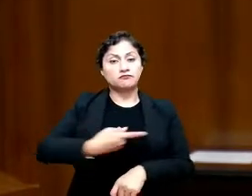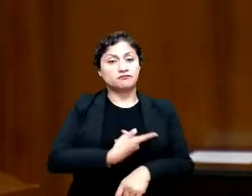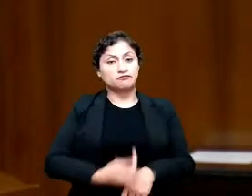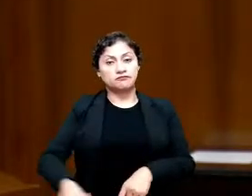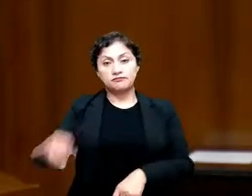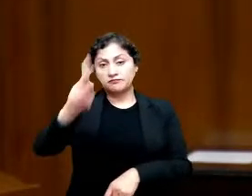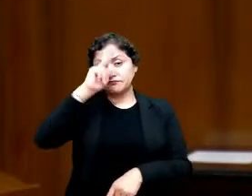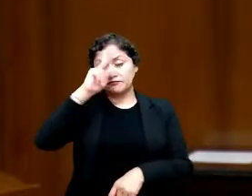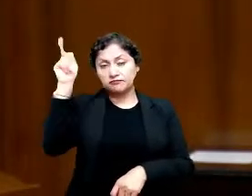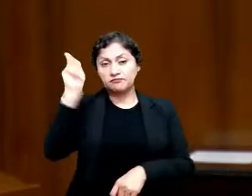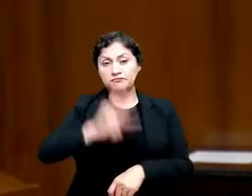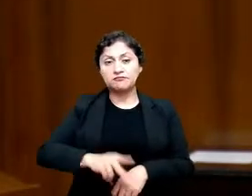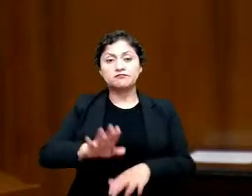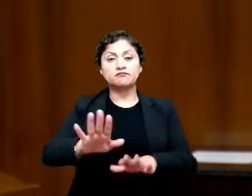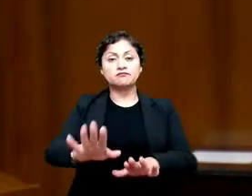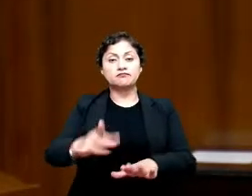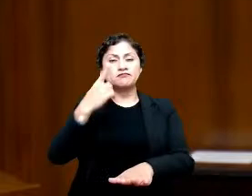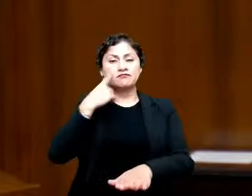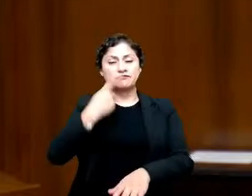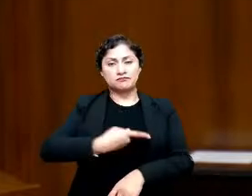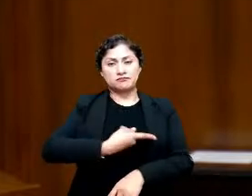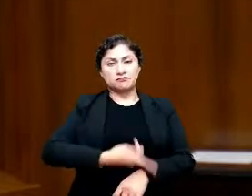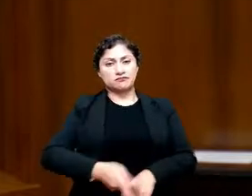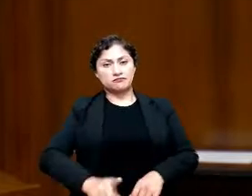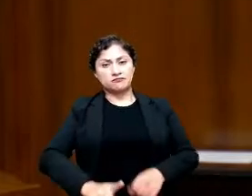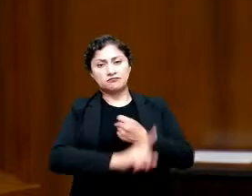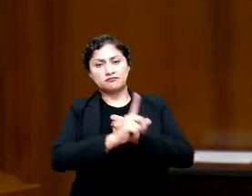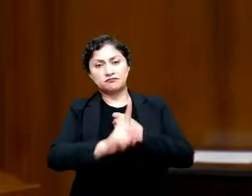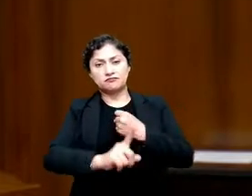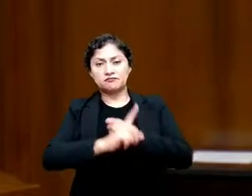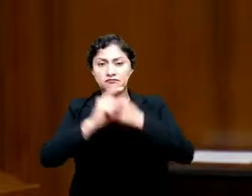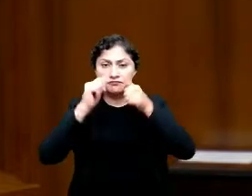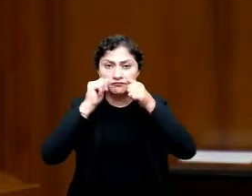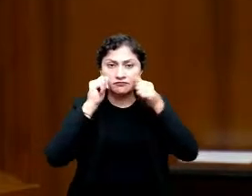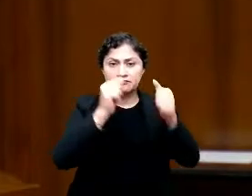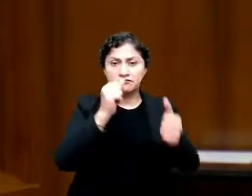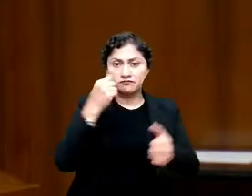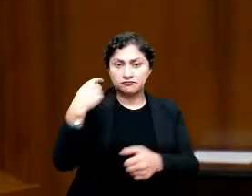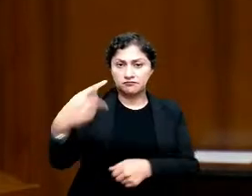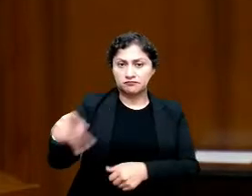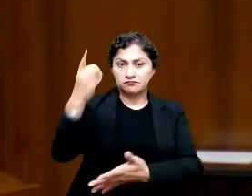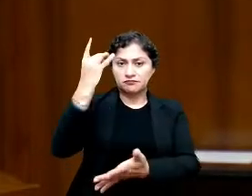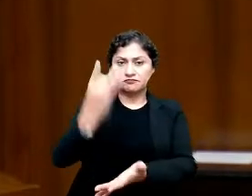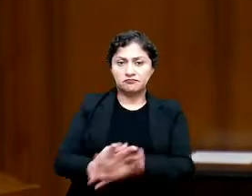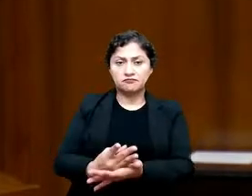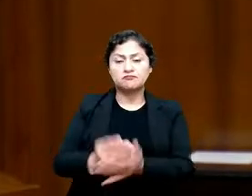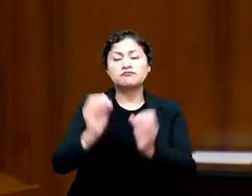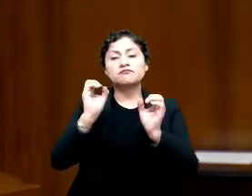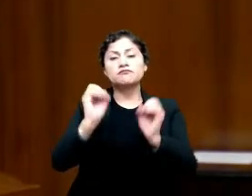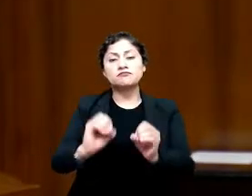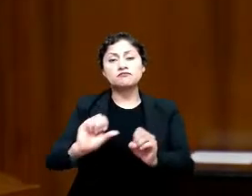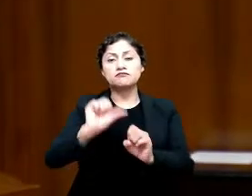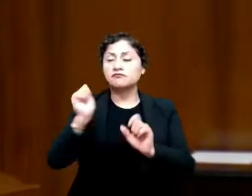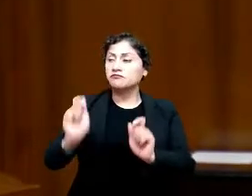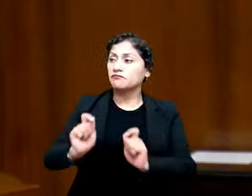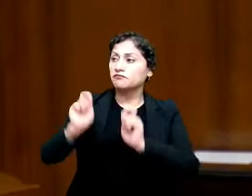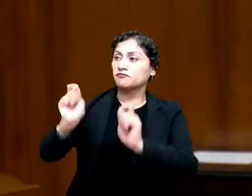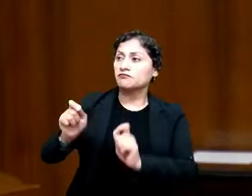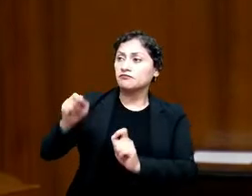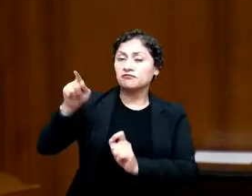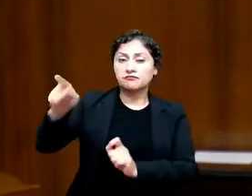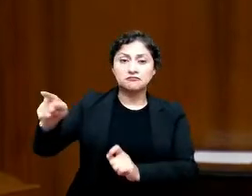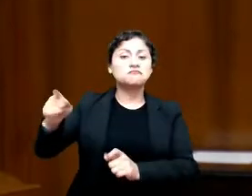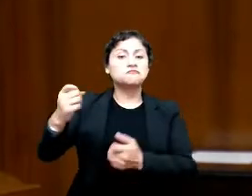federal. La pobreza no es un problema que deba atenderse en una sola secretaría, o bien que sea competencia de un determinado órgano de